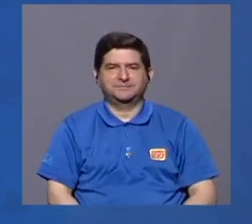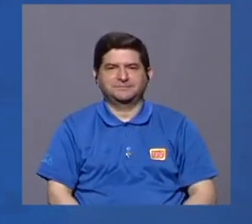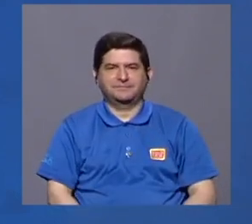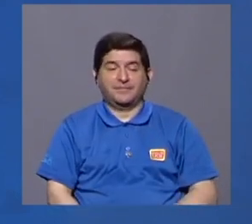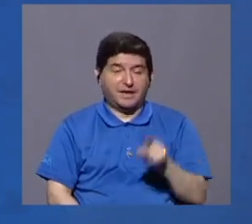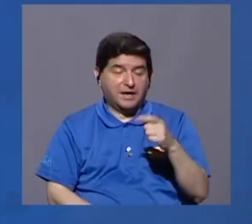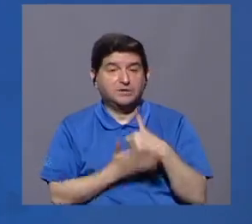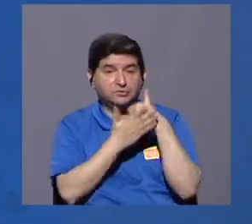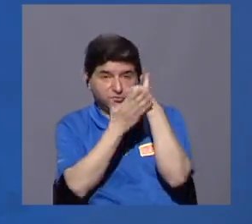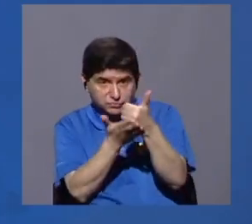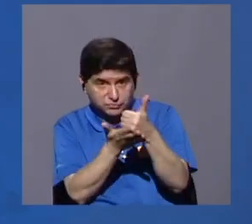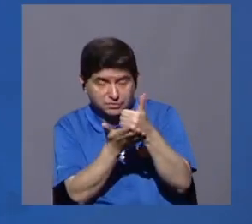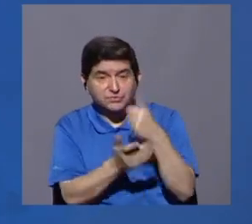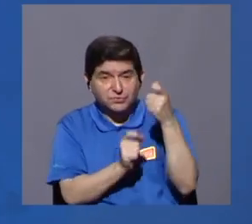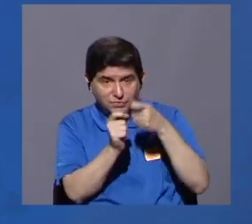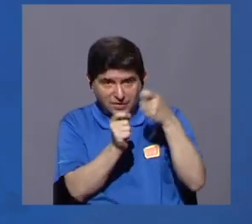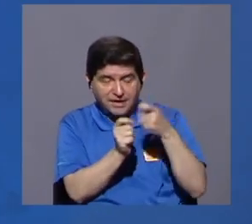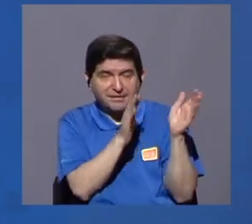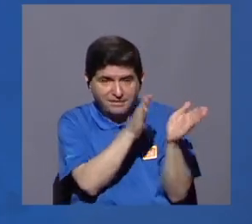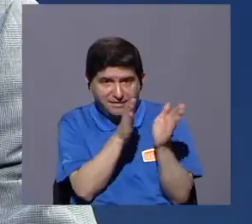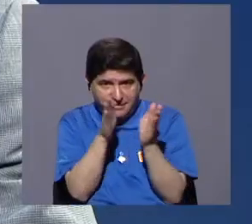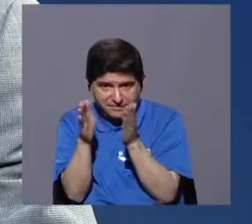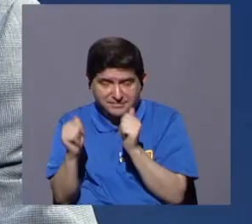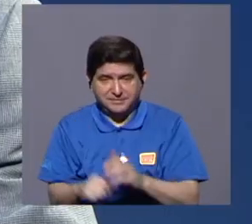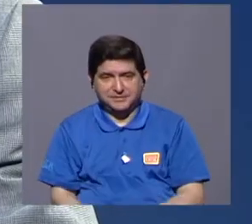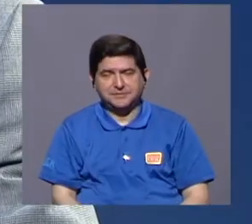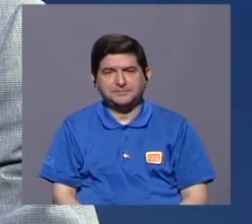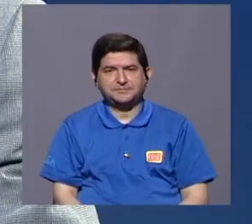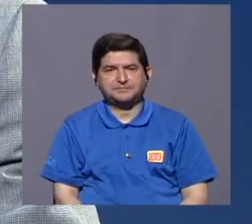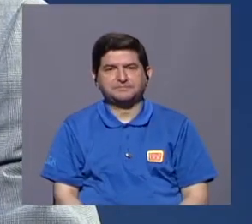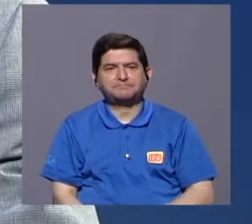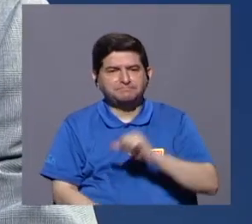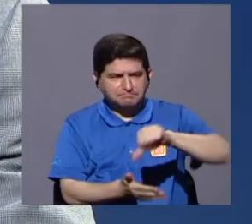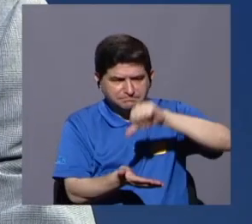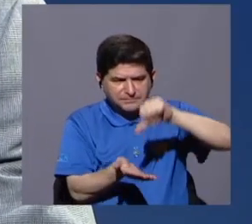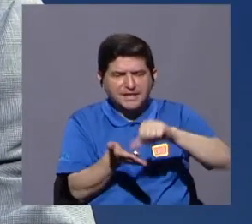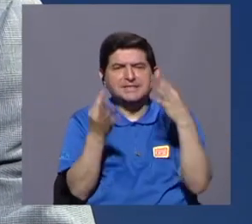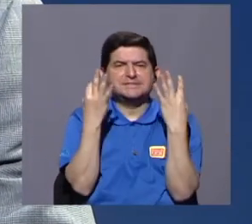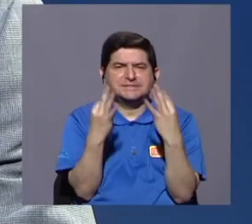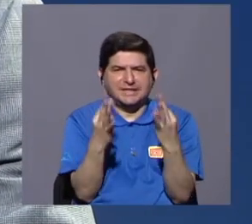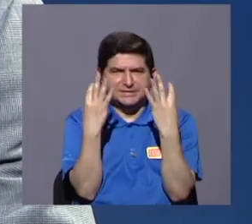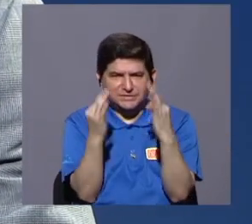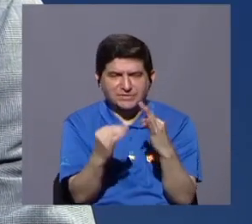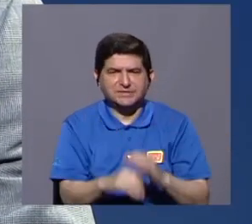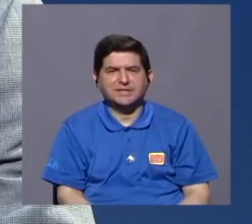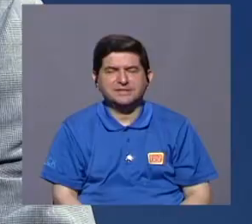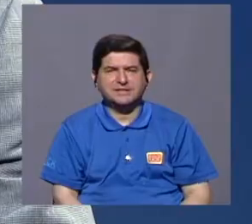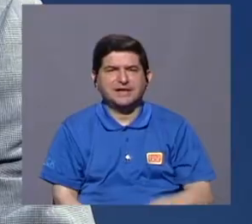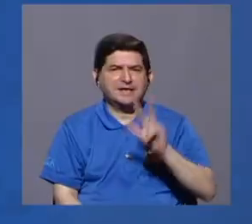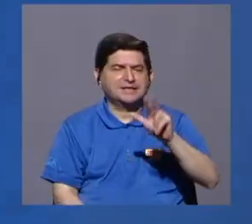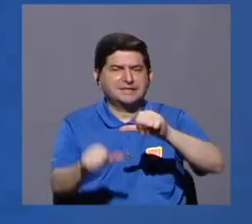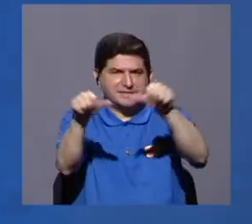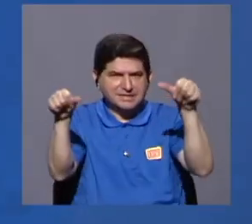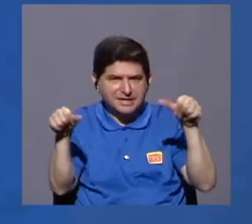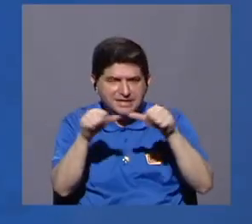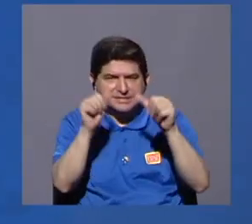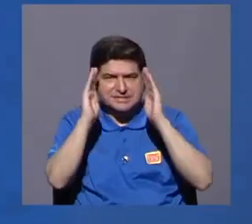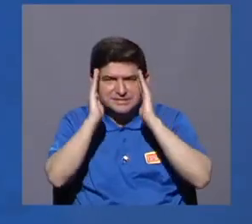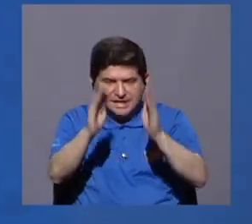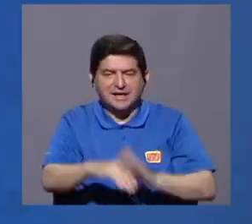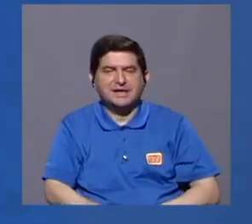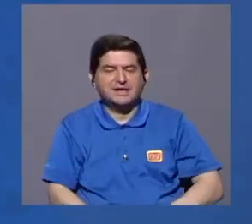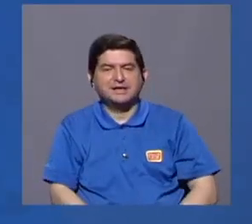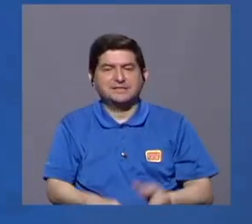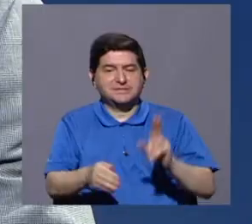que han contribuido precisamente a esa formación entonces digamos que en el centro hemos tratado de pues abarcar las tres áreas en las que la uv